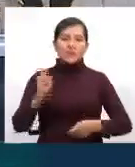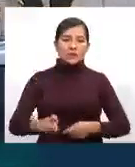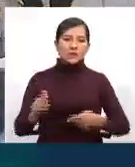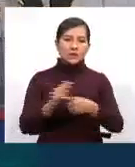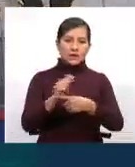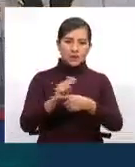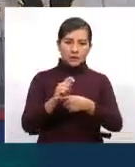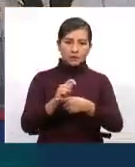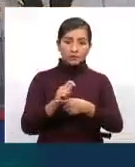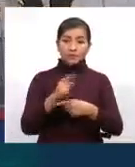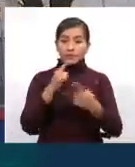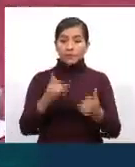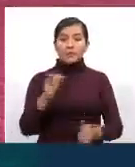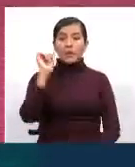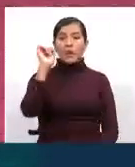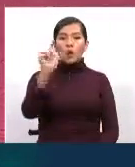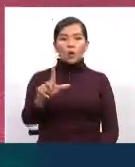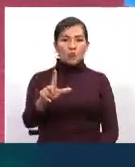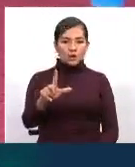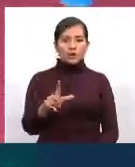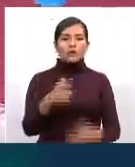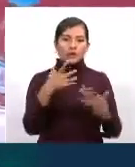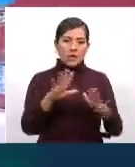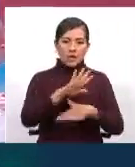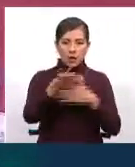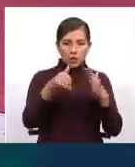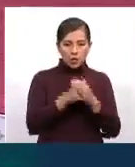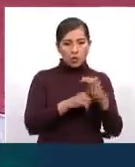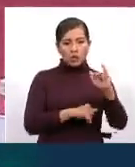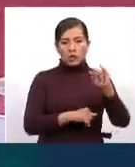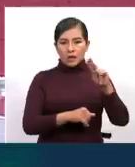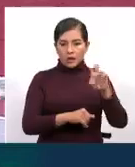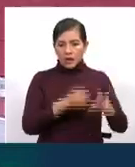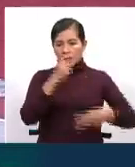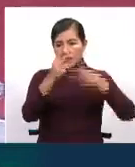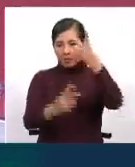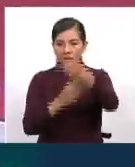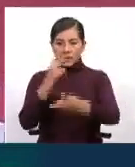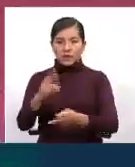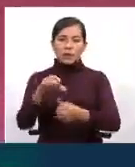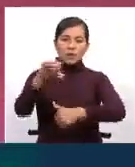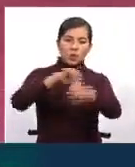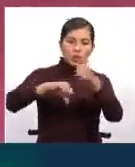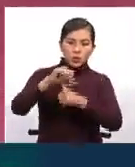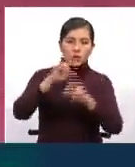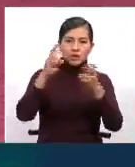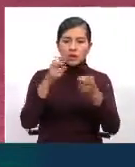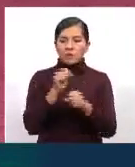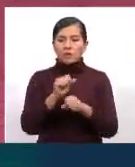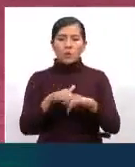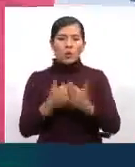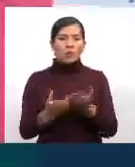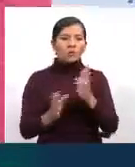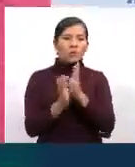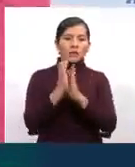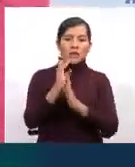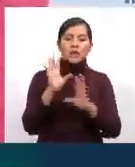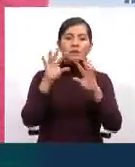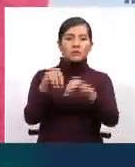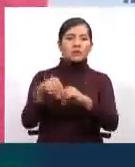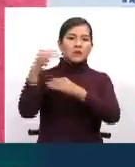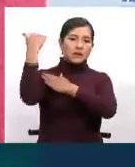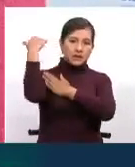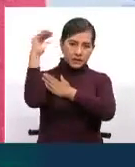agosto, de acuerdo al cronograma de visitas departamentales de socialización de los aspectos técnicos del censo de población y vivienda, esta actividad